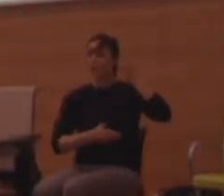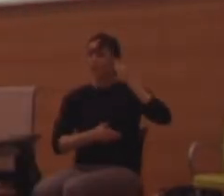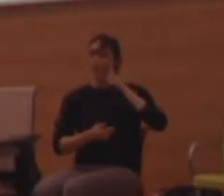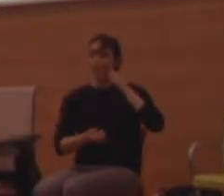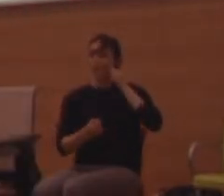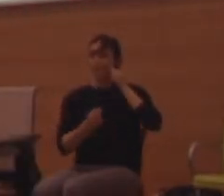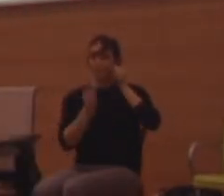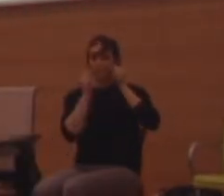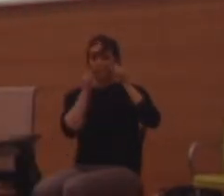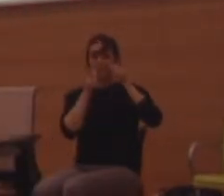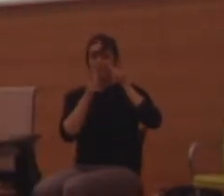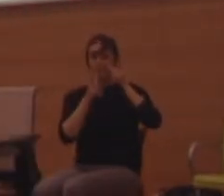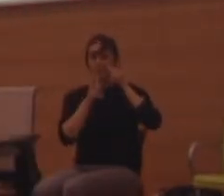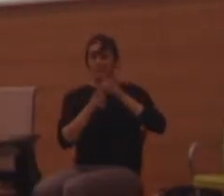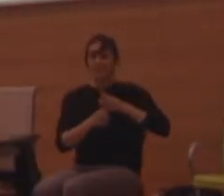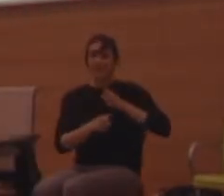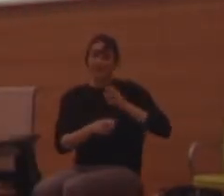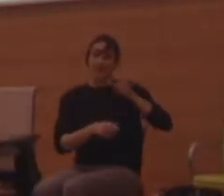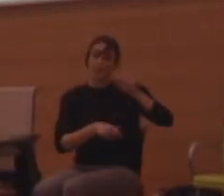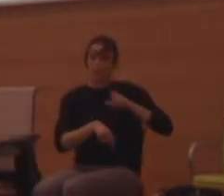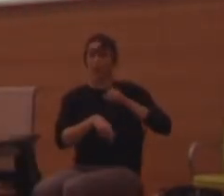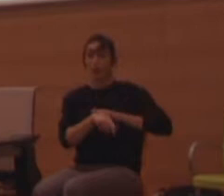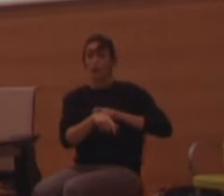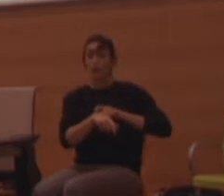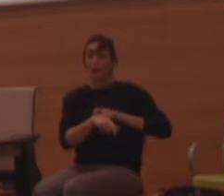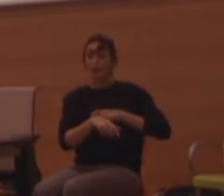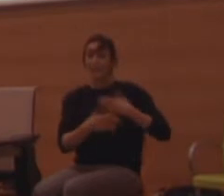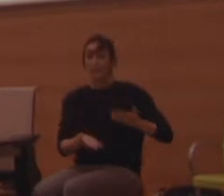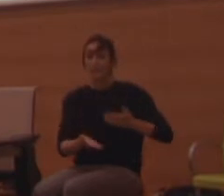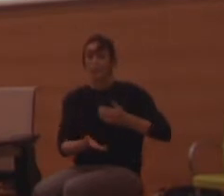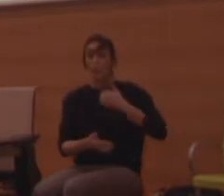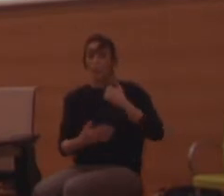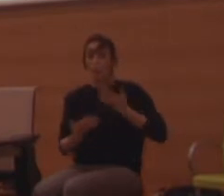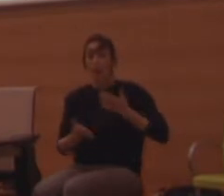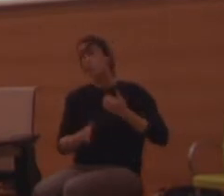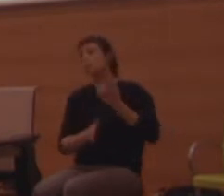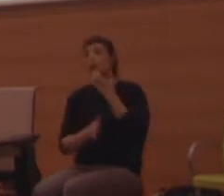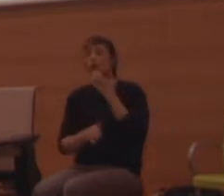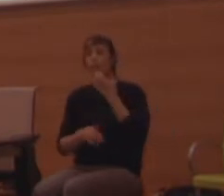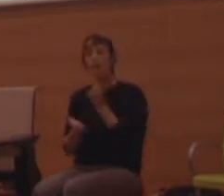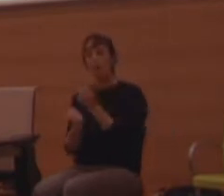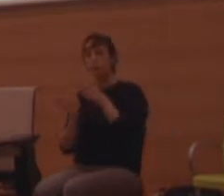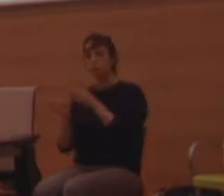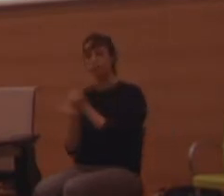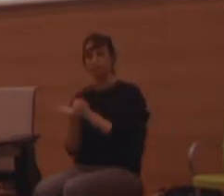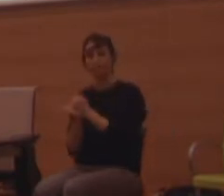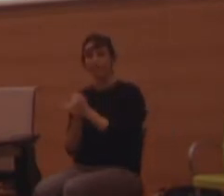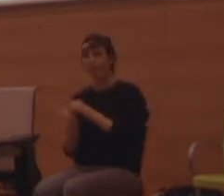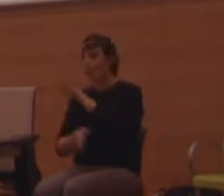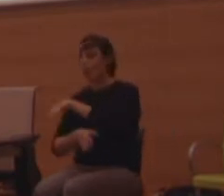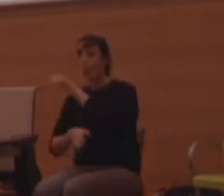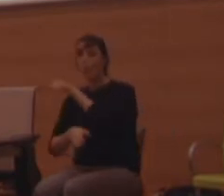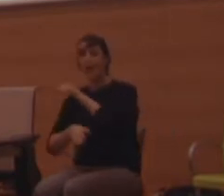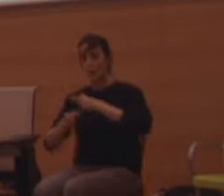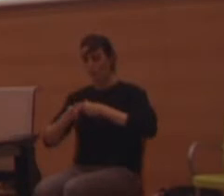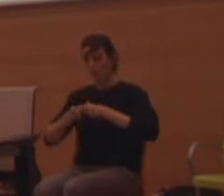los pies de nuestros pacientes con diabetes y consiste en utilizar un parche que se puede comprar en la farmacia que tiene un